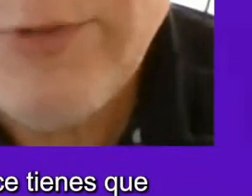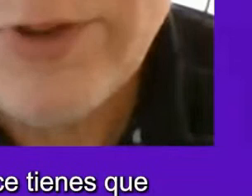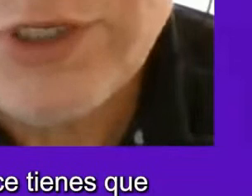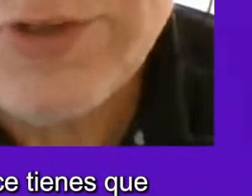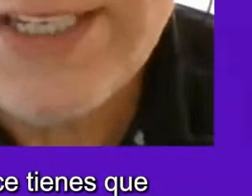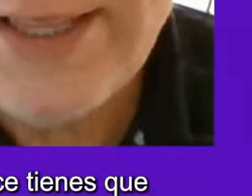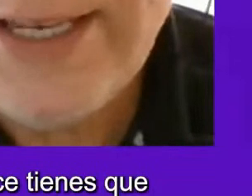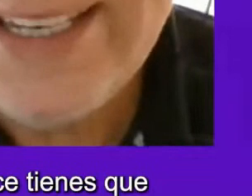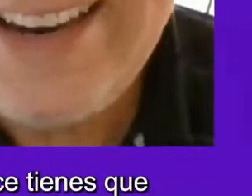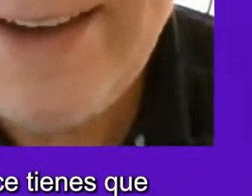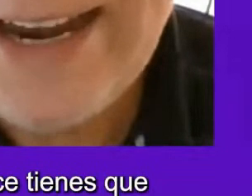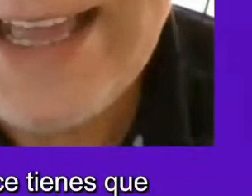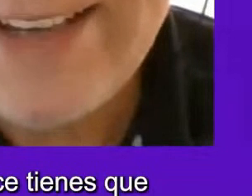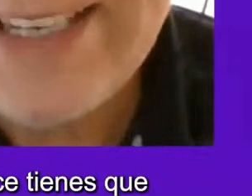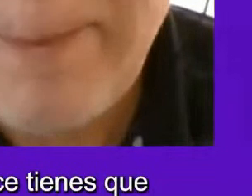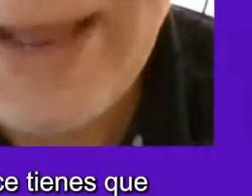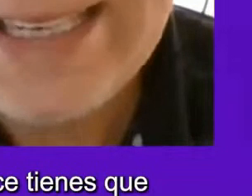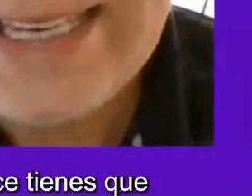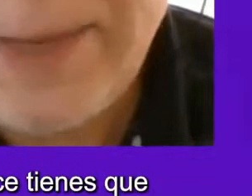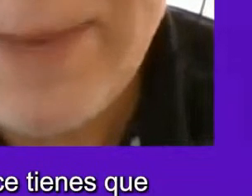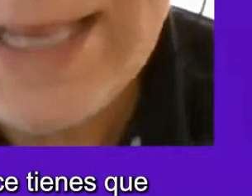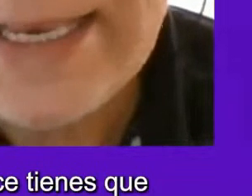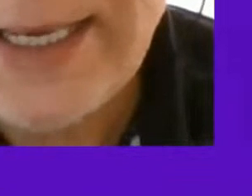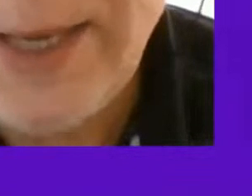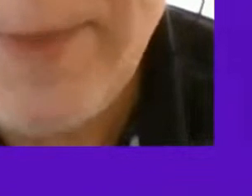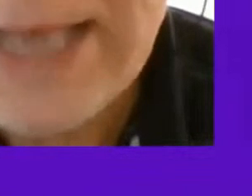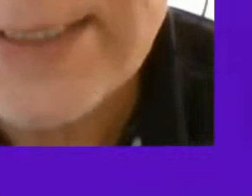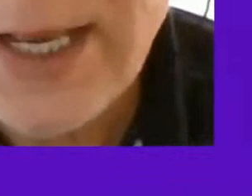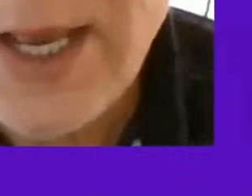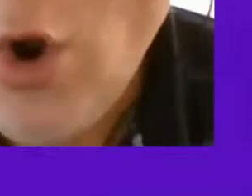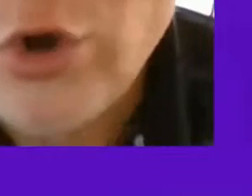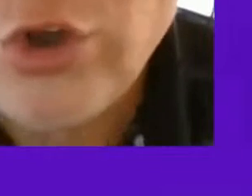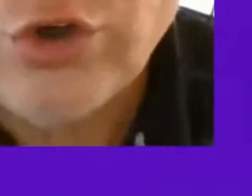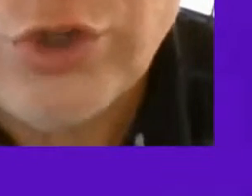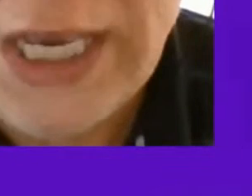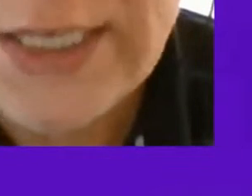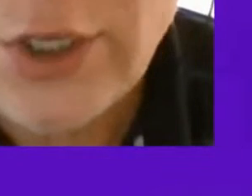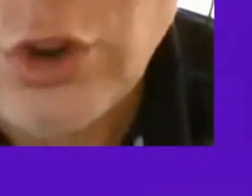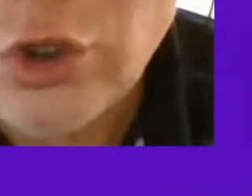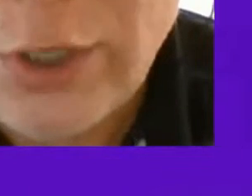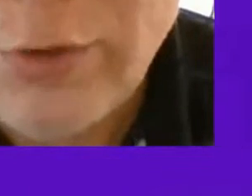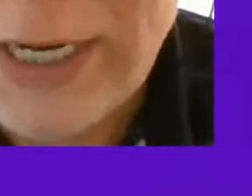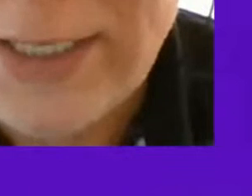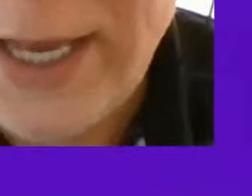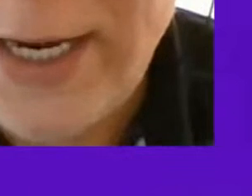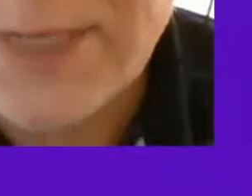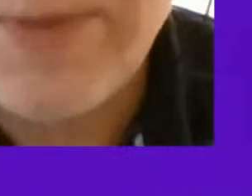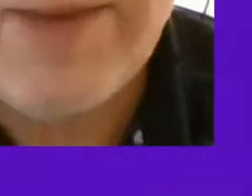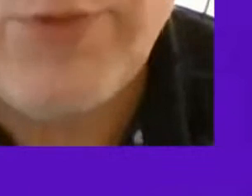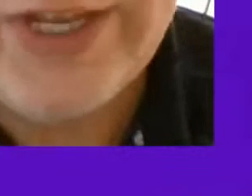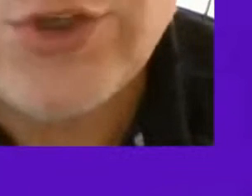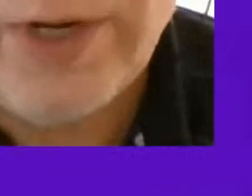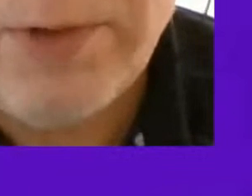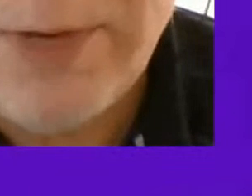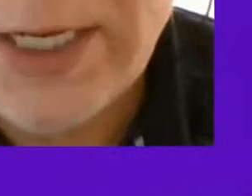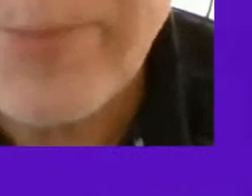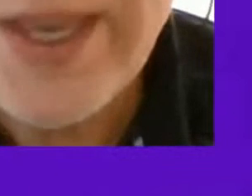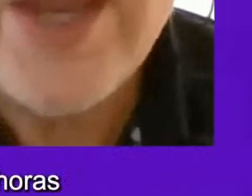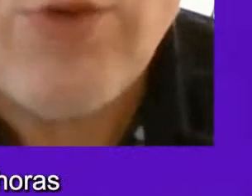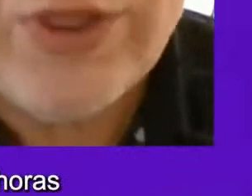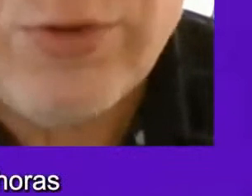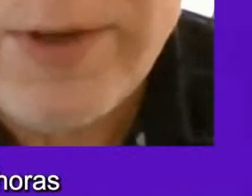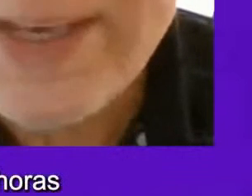cultura cuando se nos dice tienes que trabajar cada vez más y más y más? 8, 10, 12 horas diarias para poder